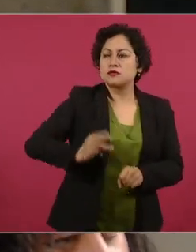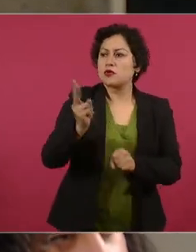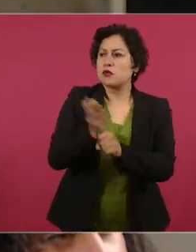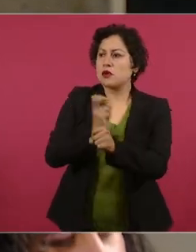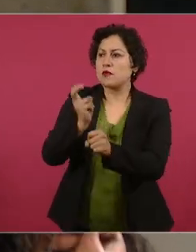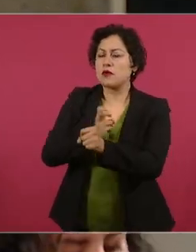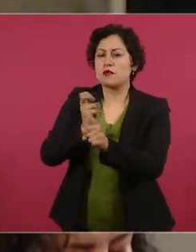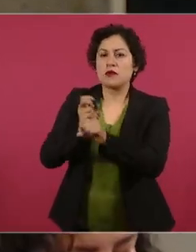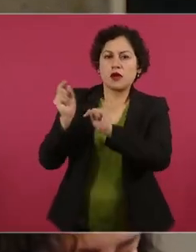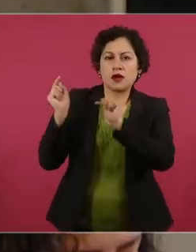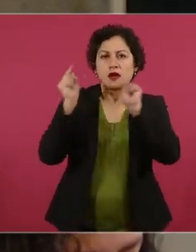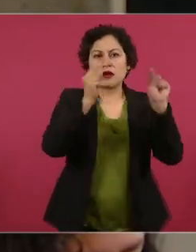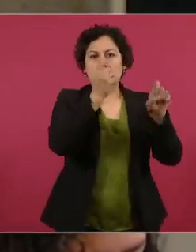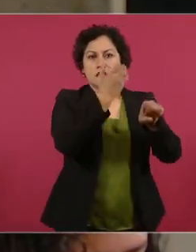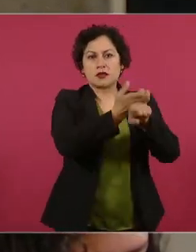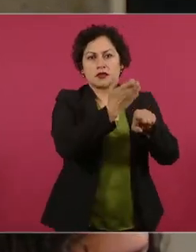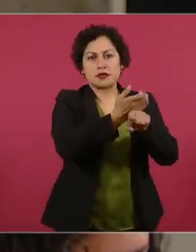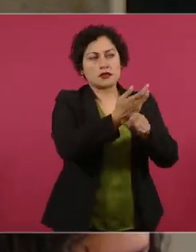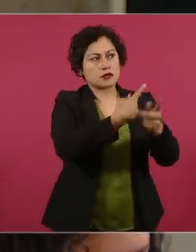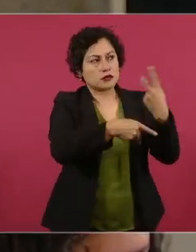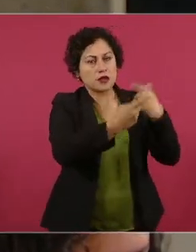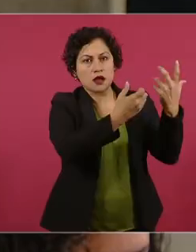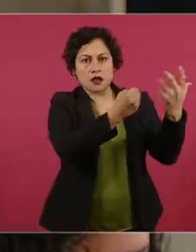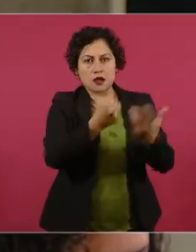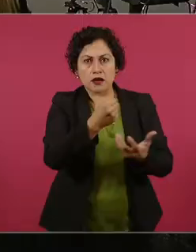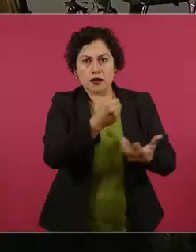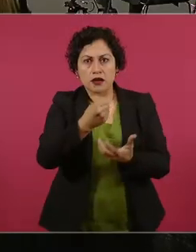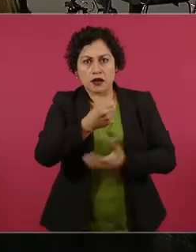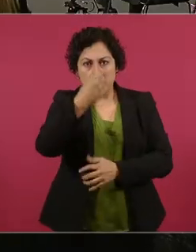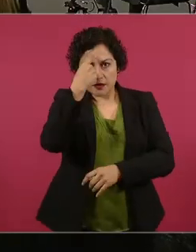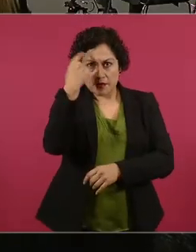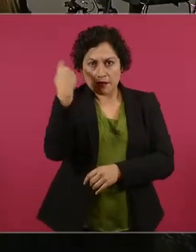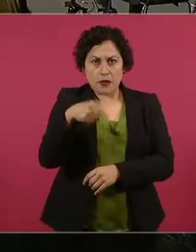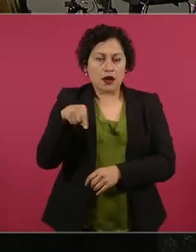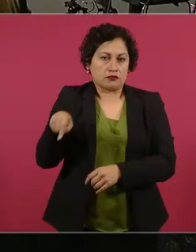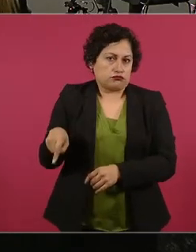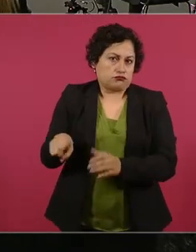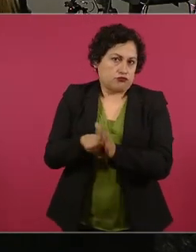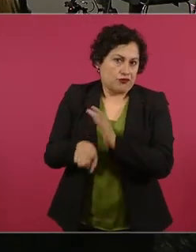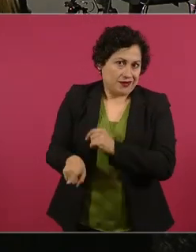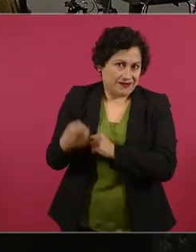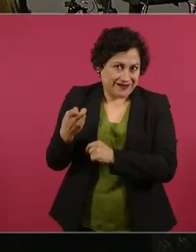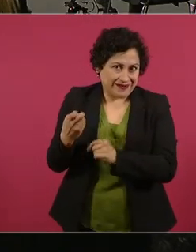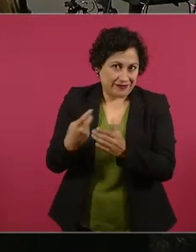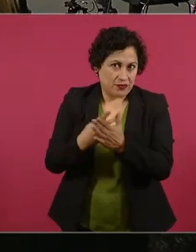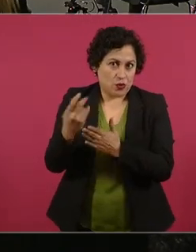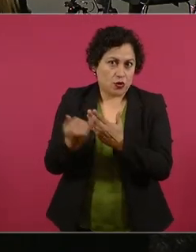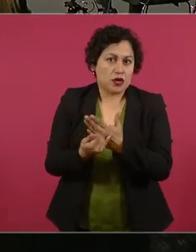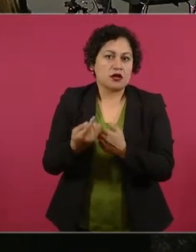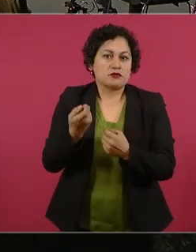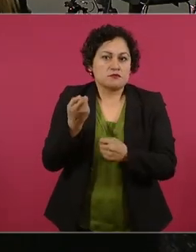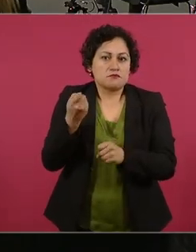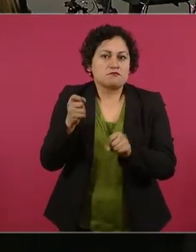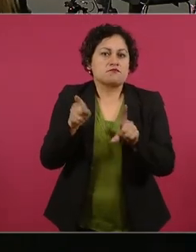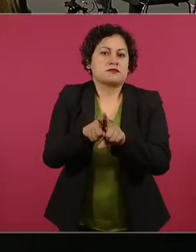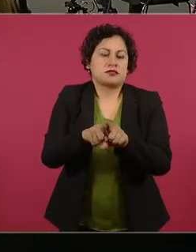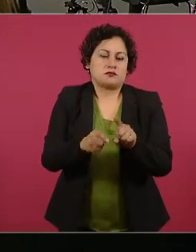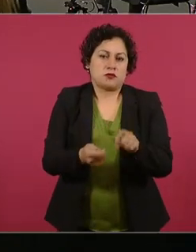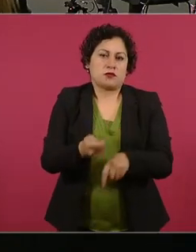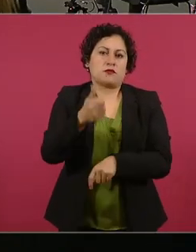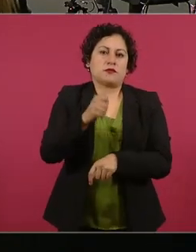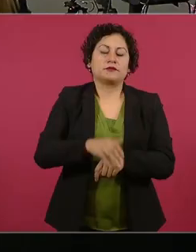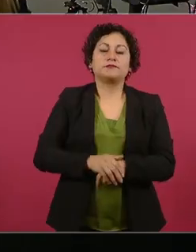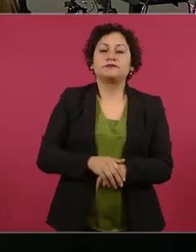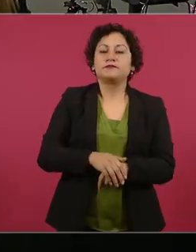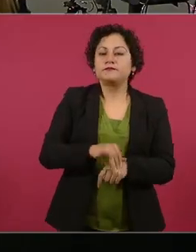traer inversiones y de ahí nació también todo este tipo de proyectos. Sí. En el programa de Jóvenes Construyendo el